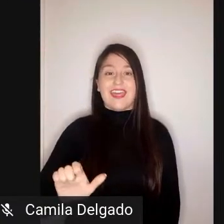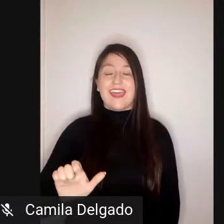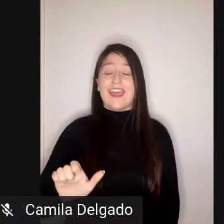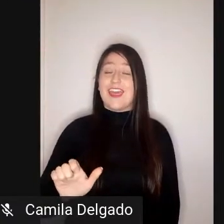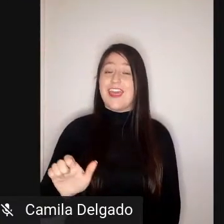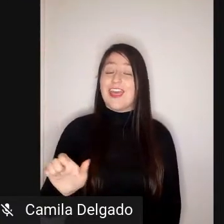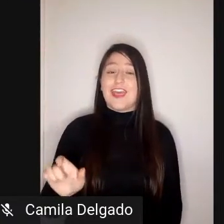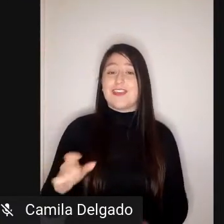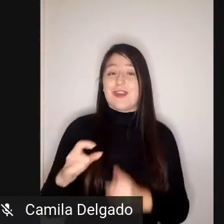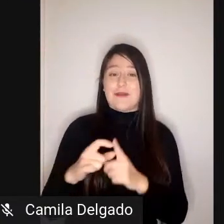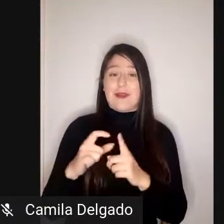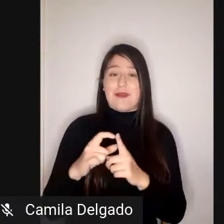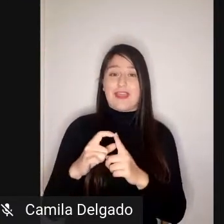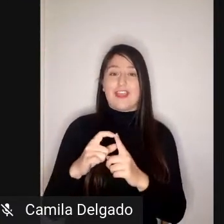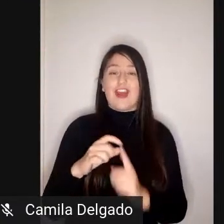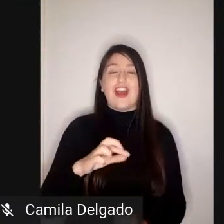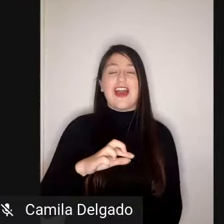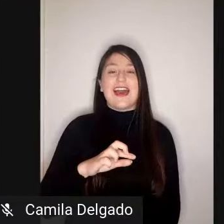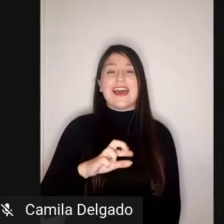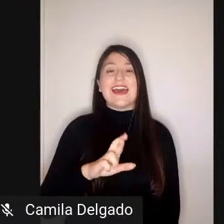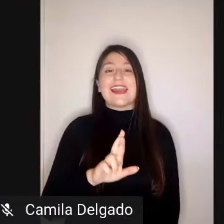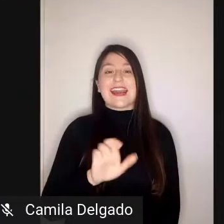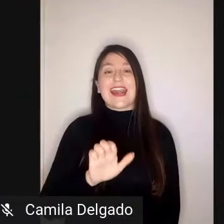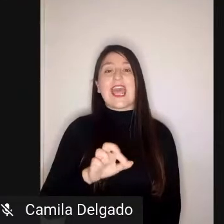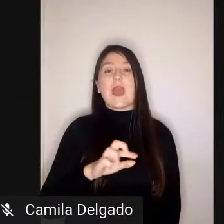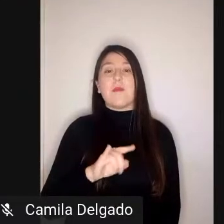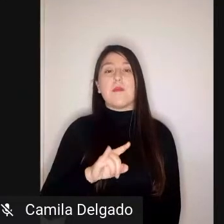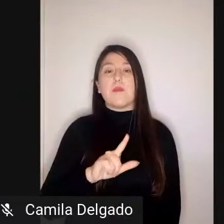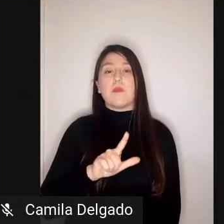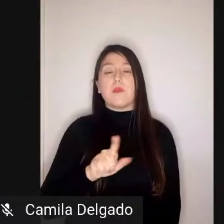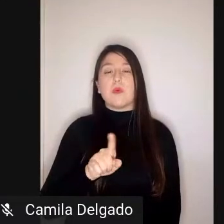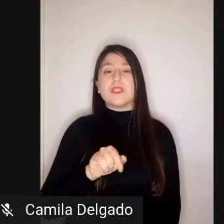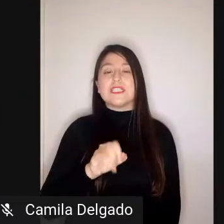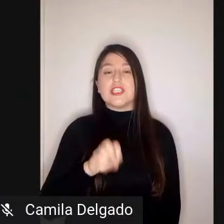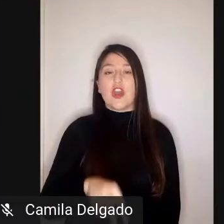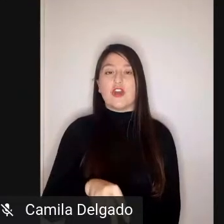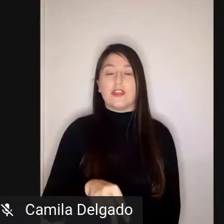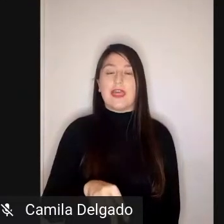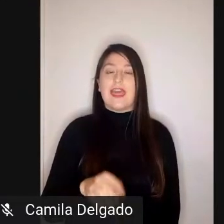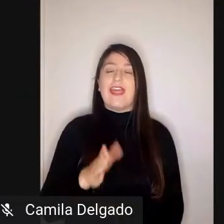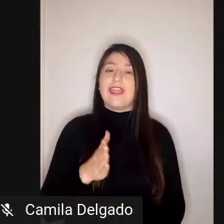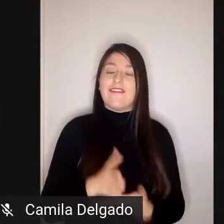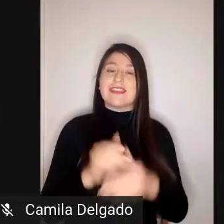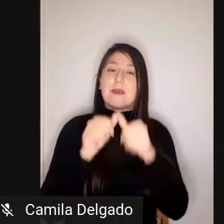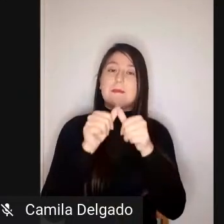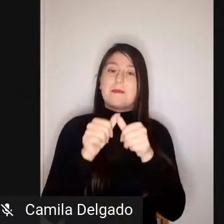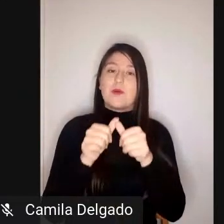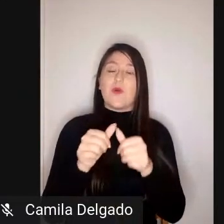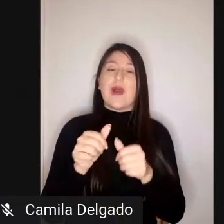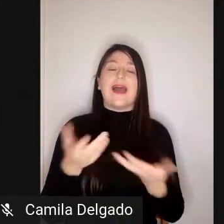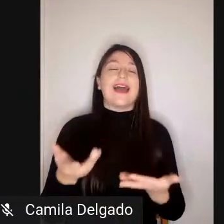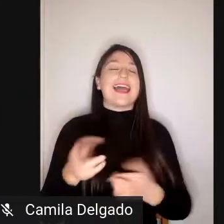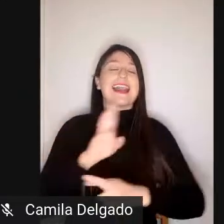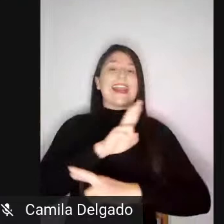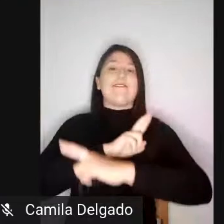que es revolución, y que tiene que ser una suerte de permanente, de revolución permanente, ¿no?